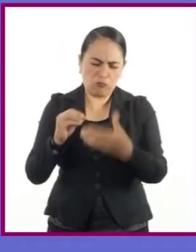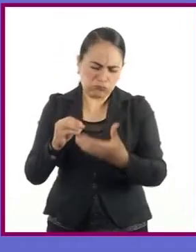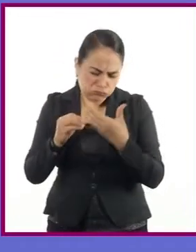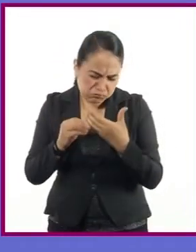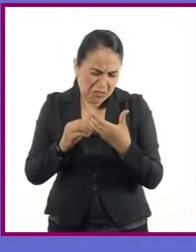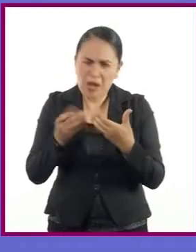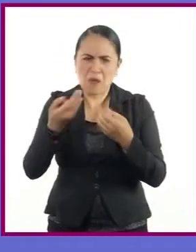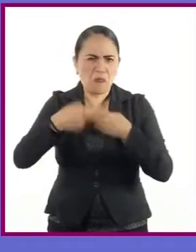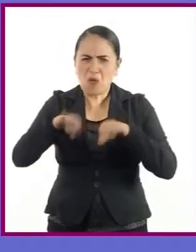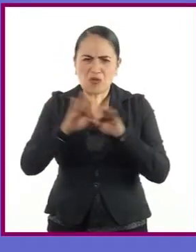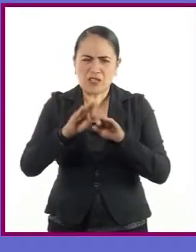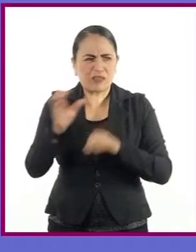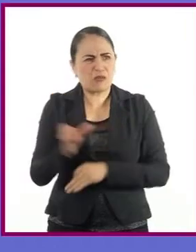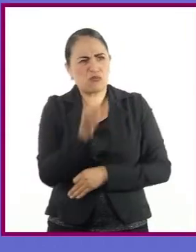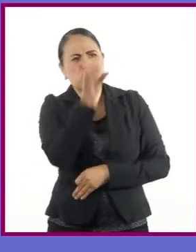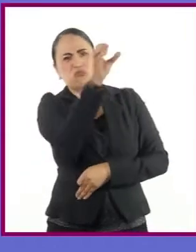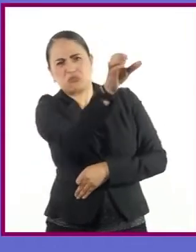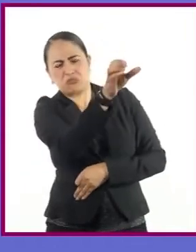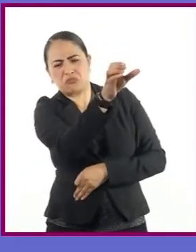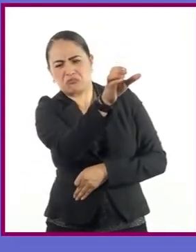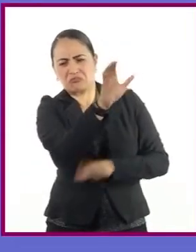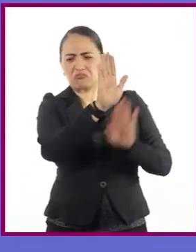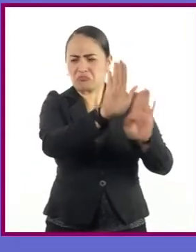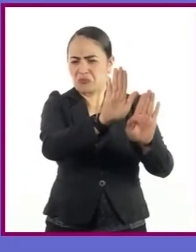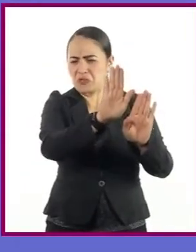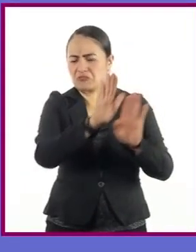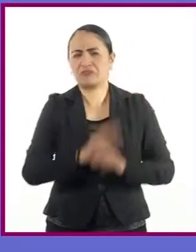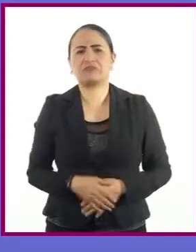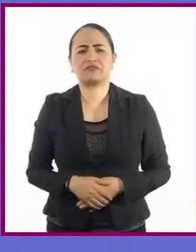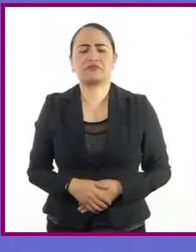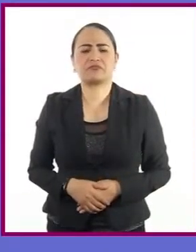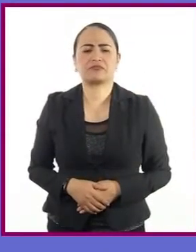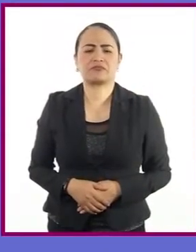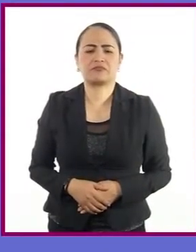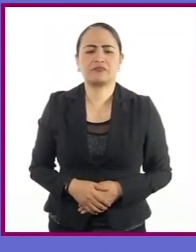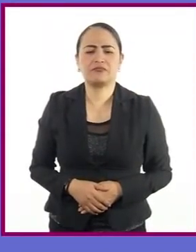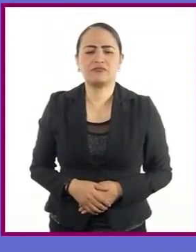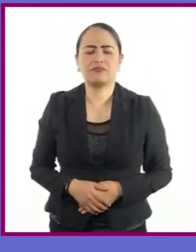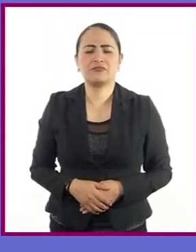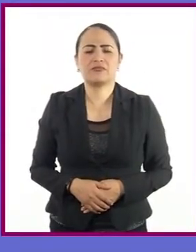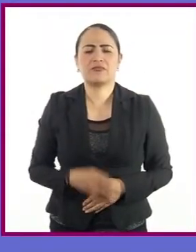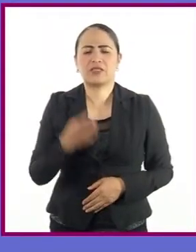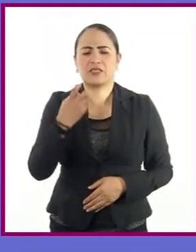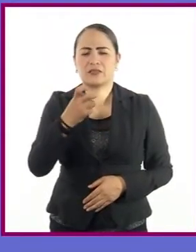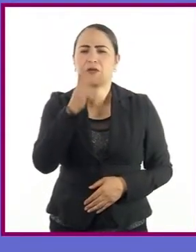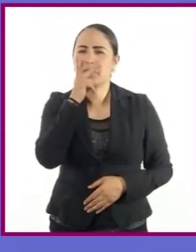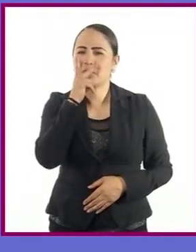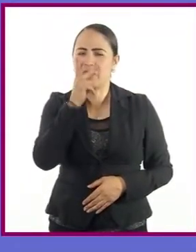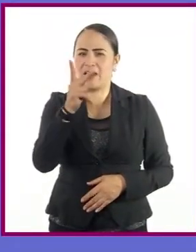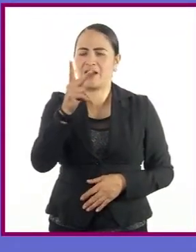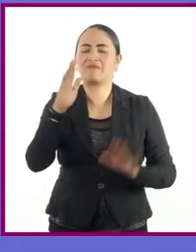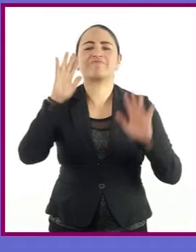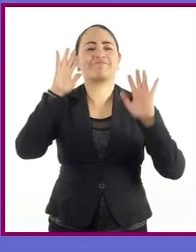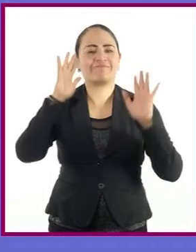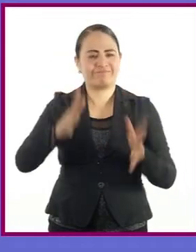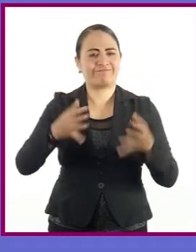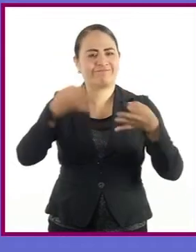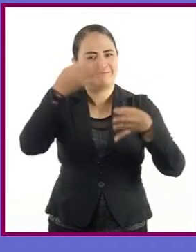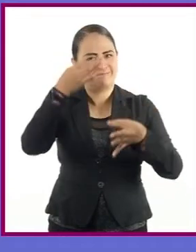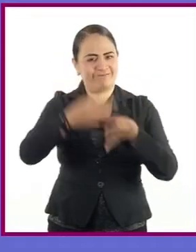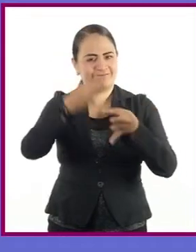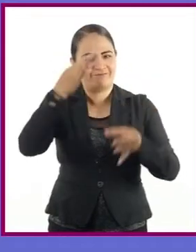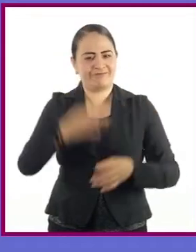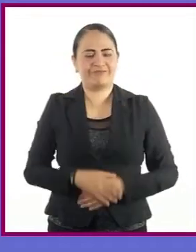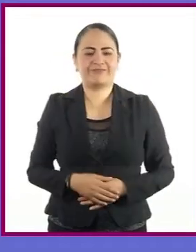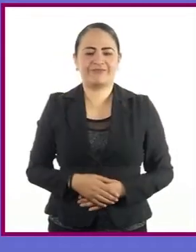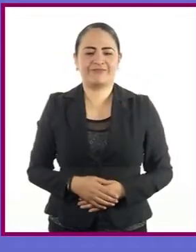relevante y se debe reintegrar preservando el orden. Y esta palabra ya se coció. Pepe